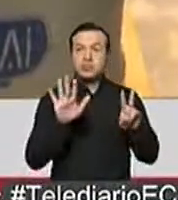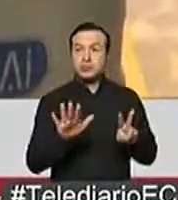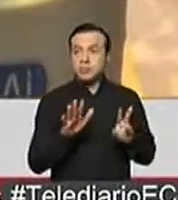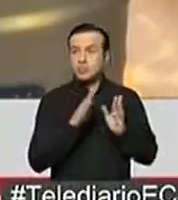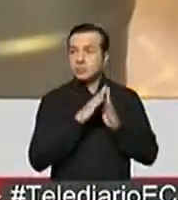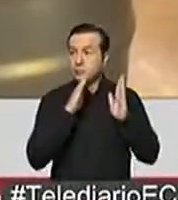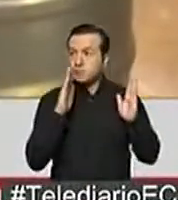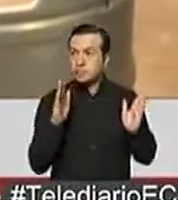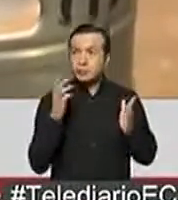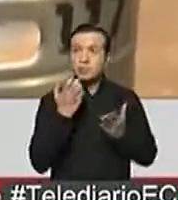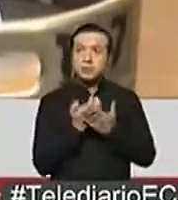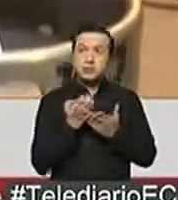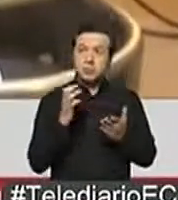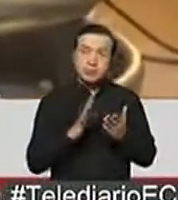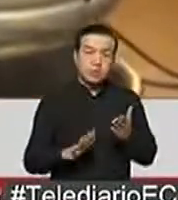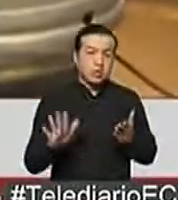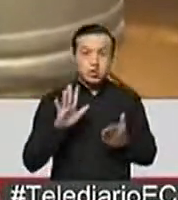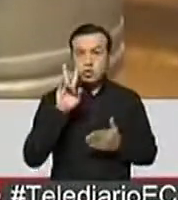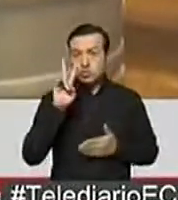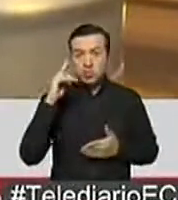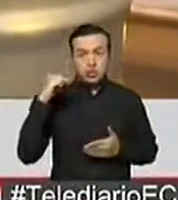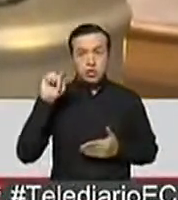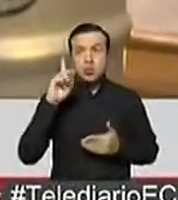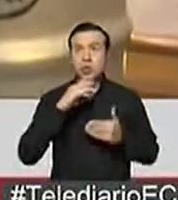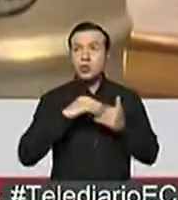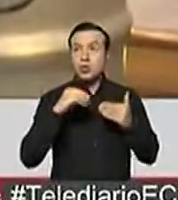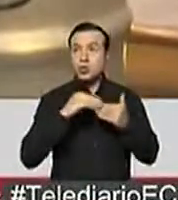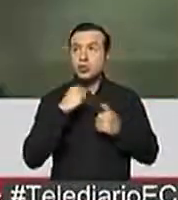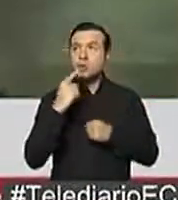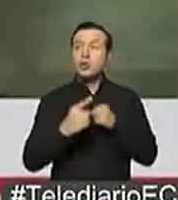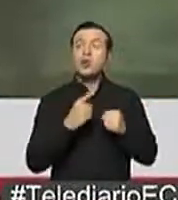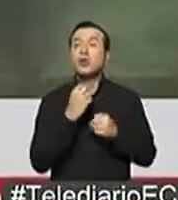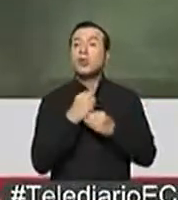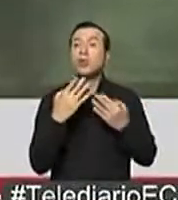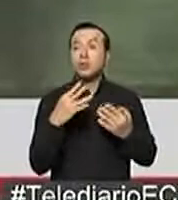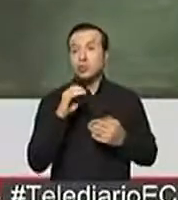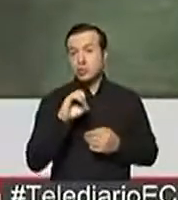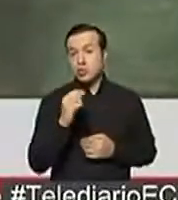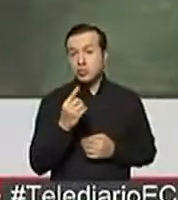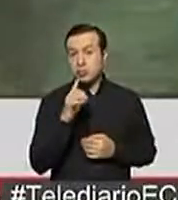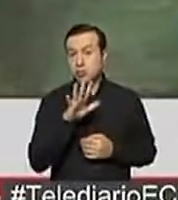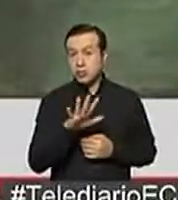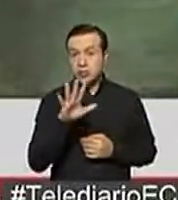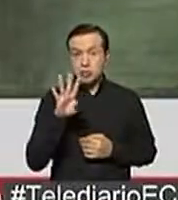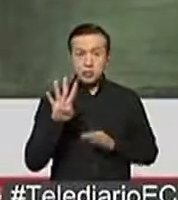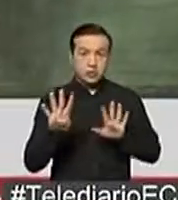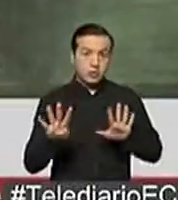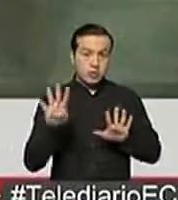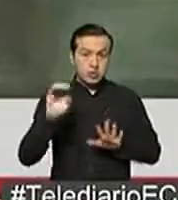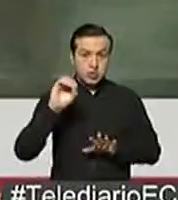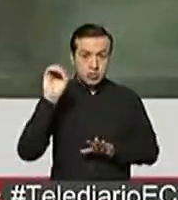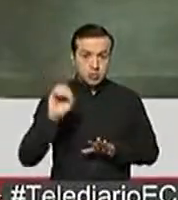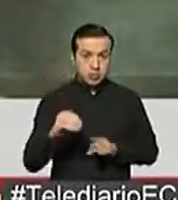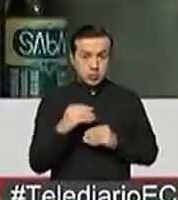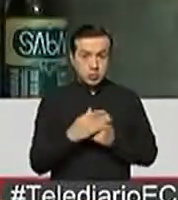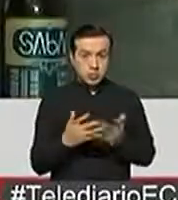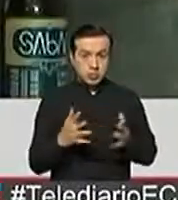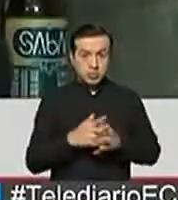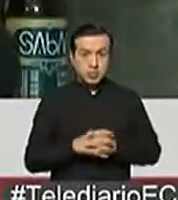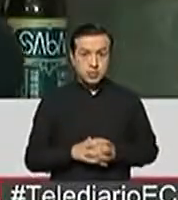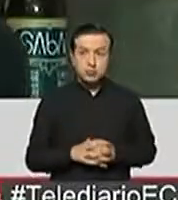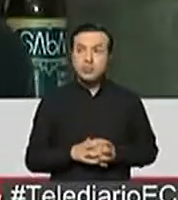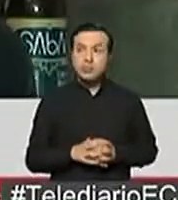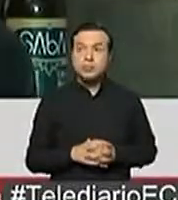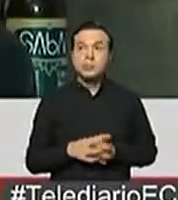a la economía nacional es de 2 millones de dólares al año, que representan apenas el 0.59% del Producto Interno Bruto. En